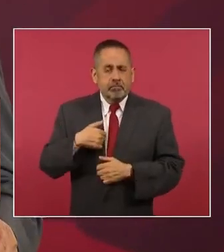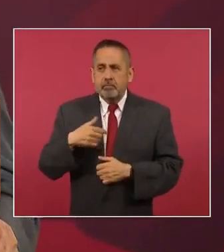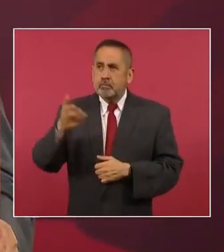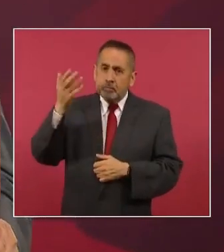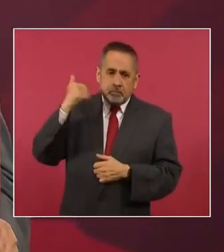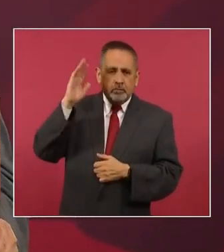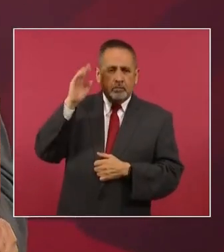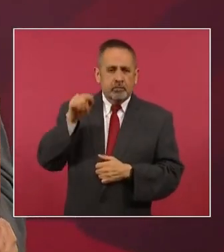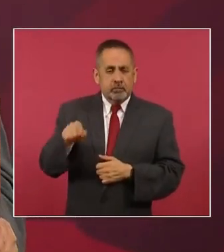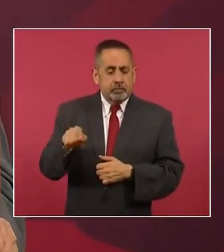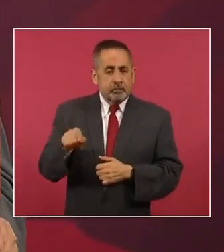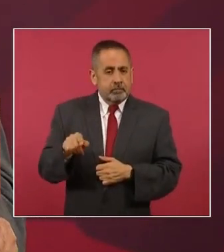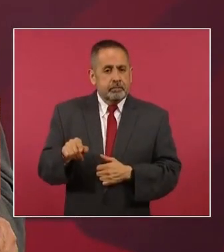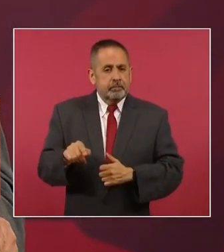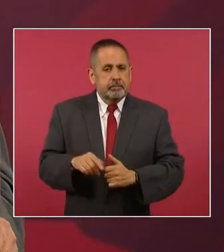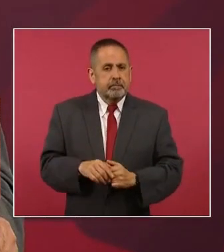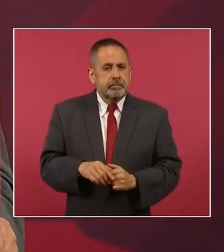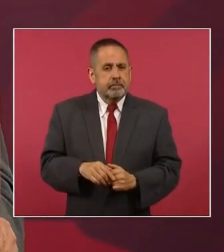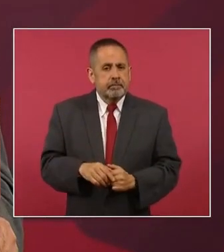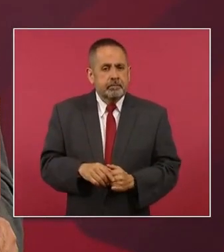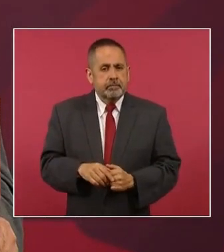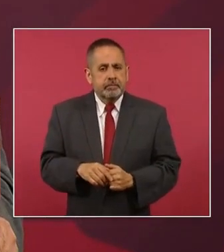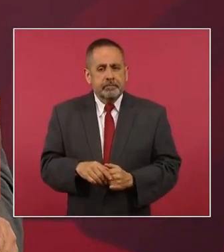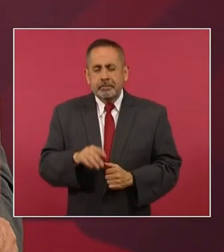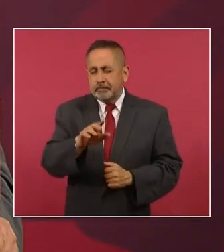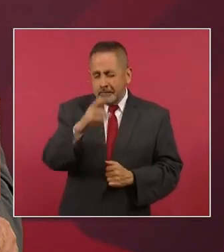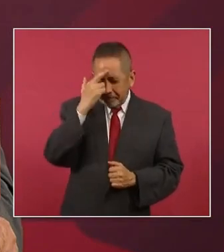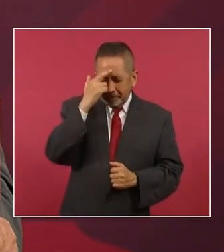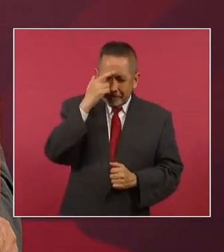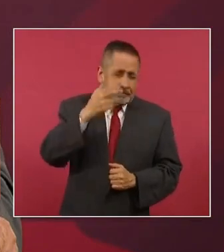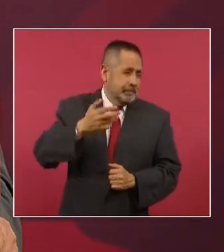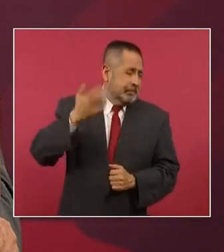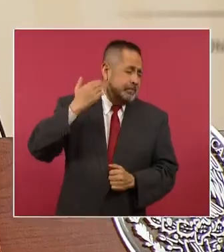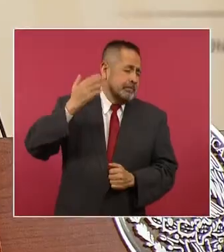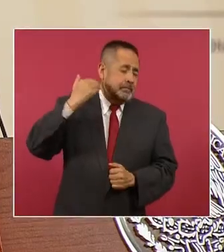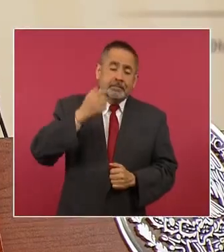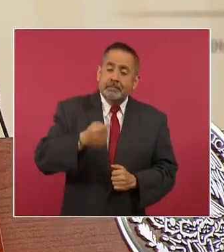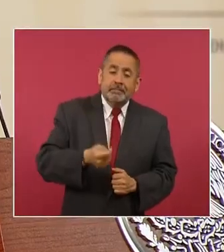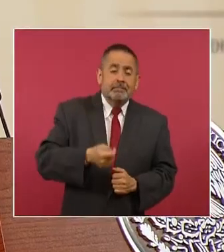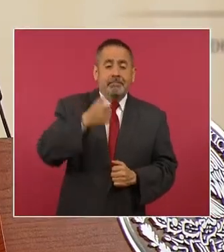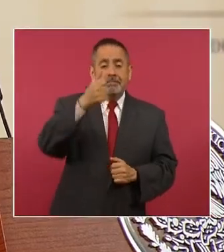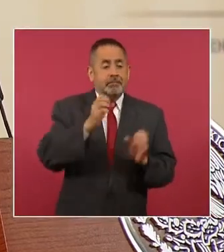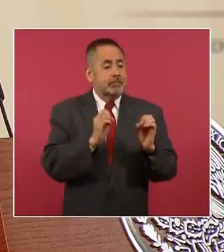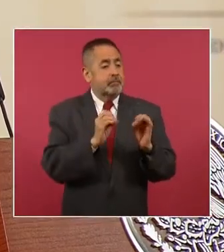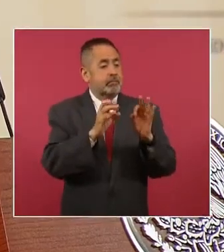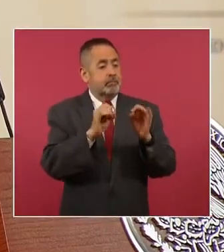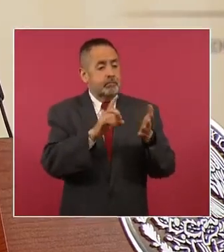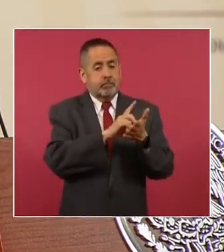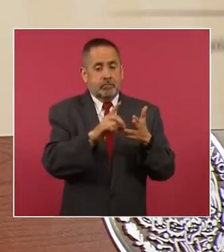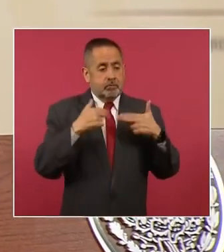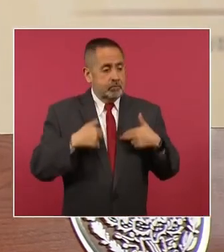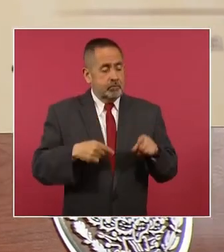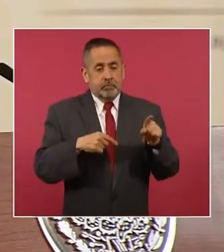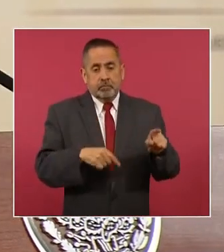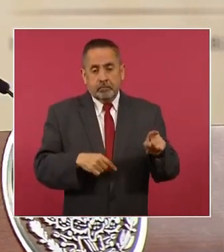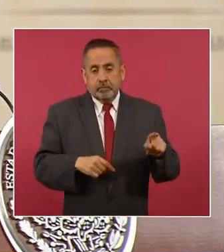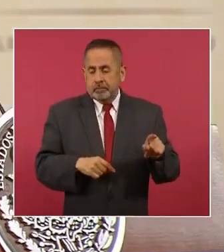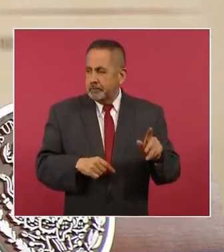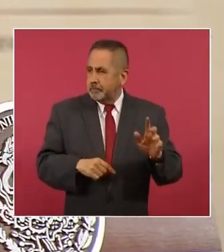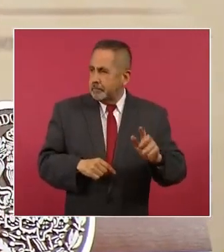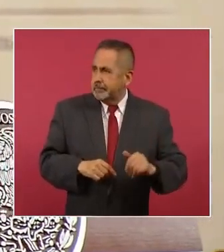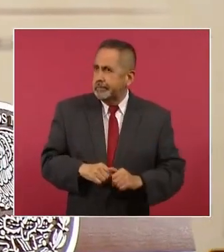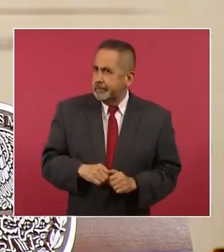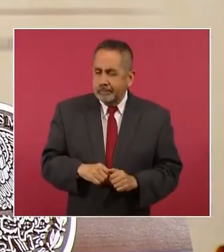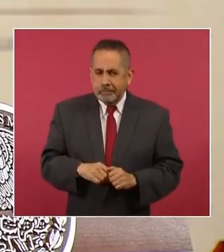cuando surge la primera oficina de derechos humanos, que por cierto